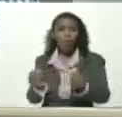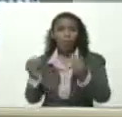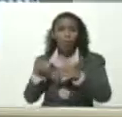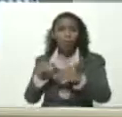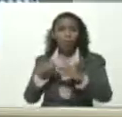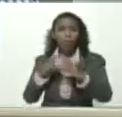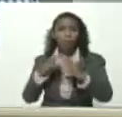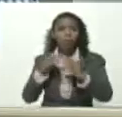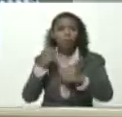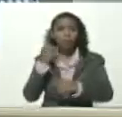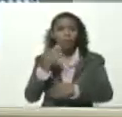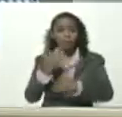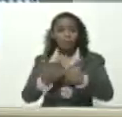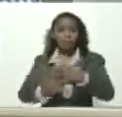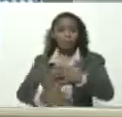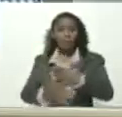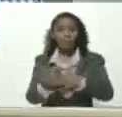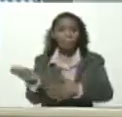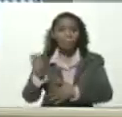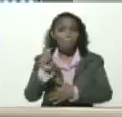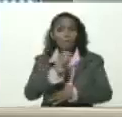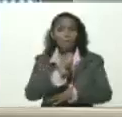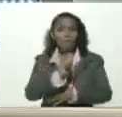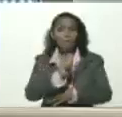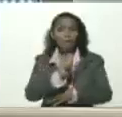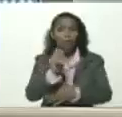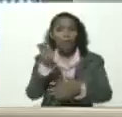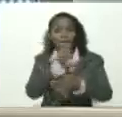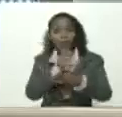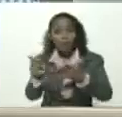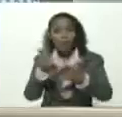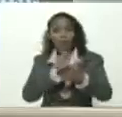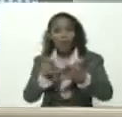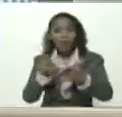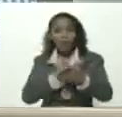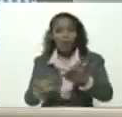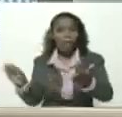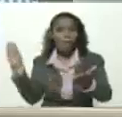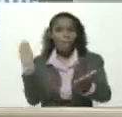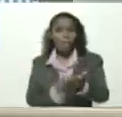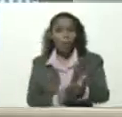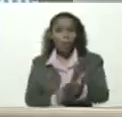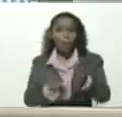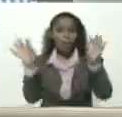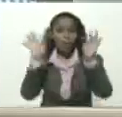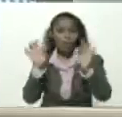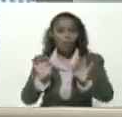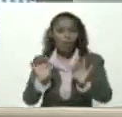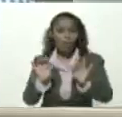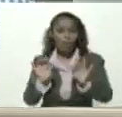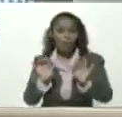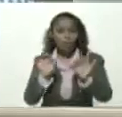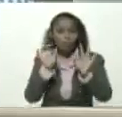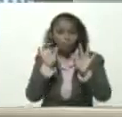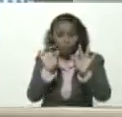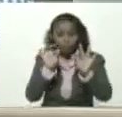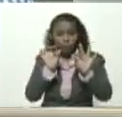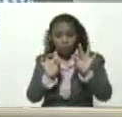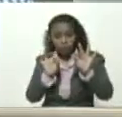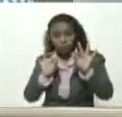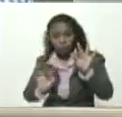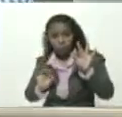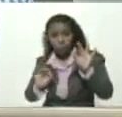durante 3 largos meses, línea por línea, y establece de manera puntillosa,